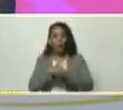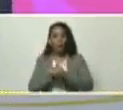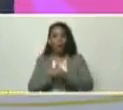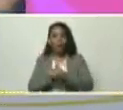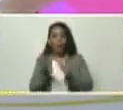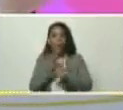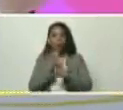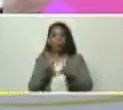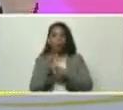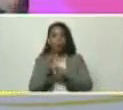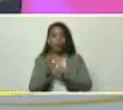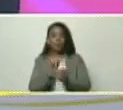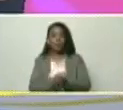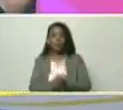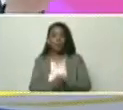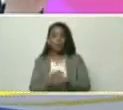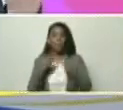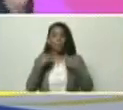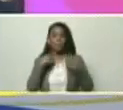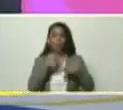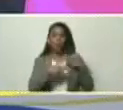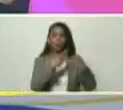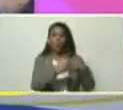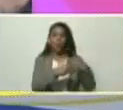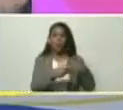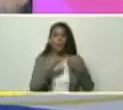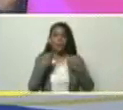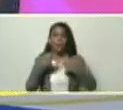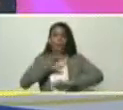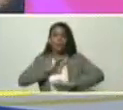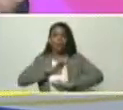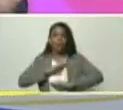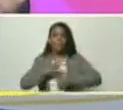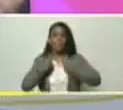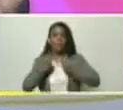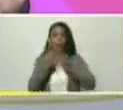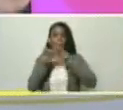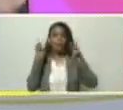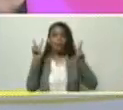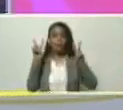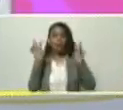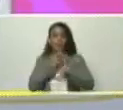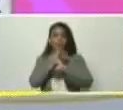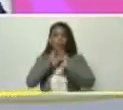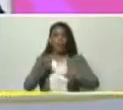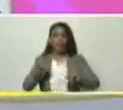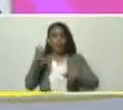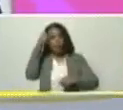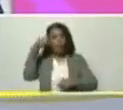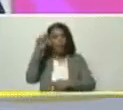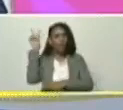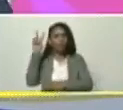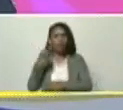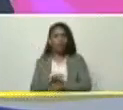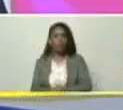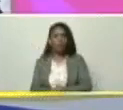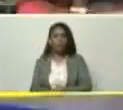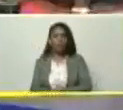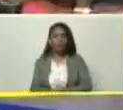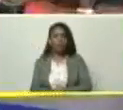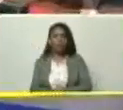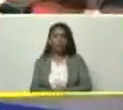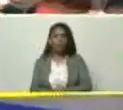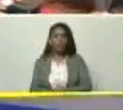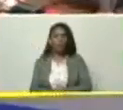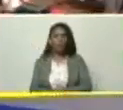talento generacional para la producción, para el bienestar, para la paz y para la felicidad del pueblo venezolano.